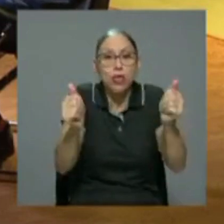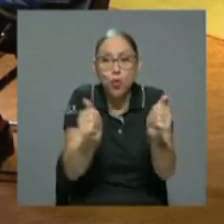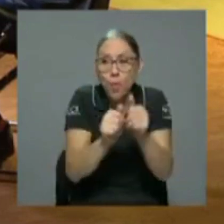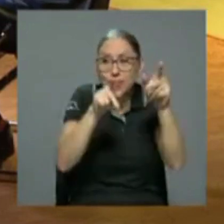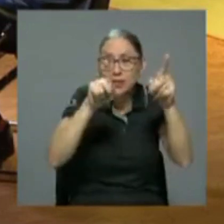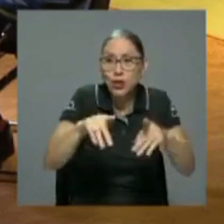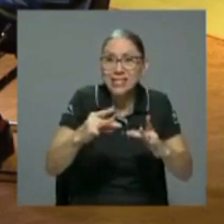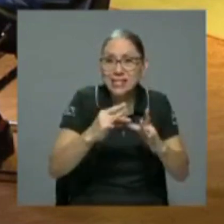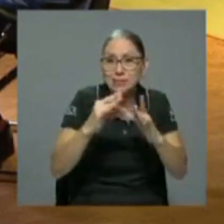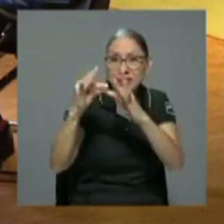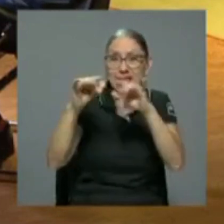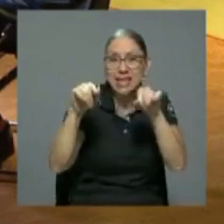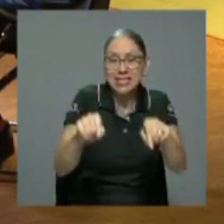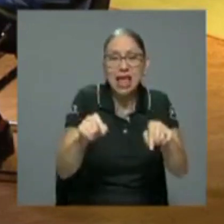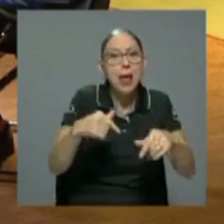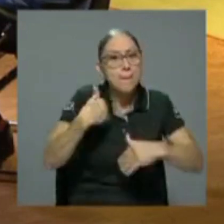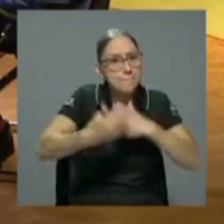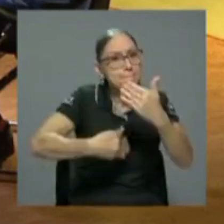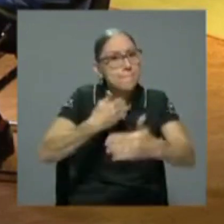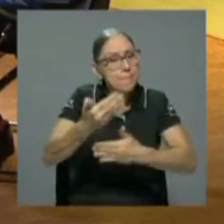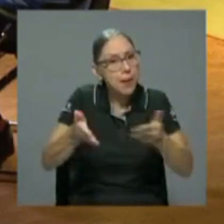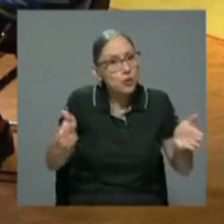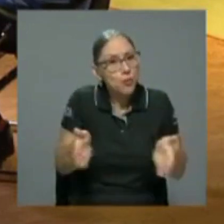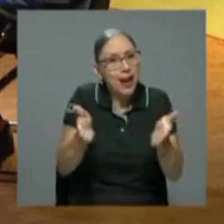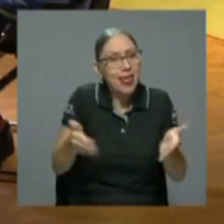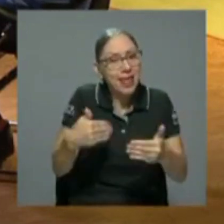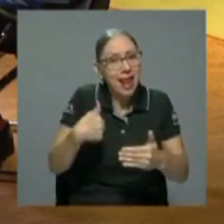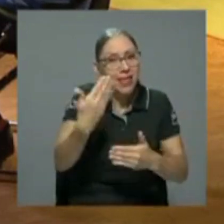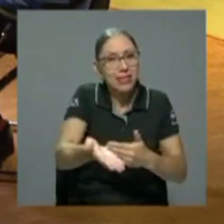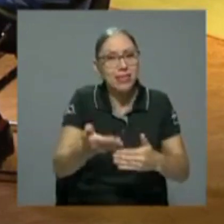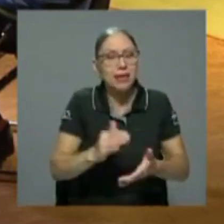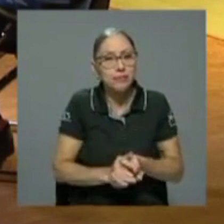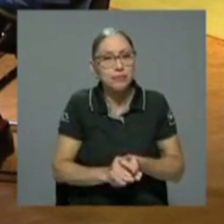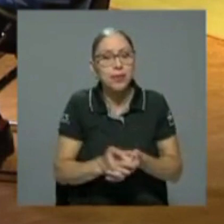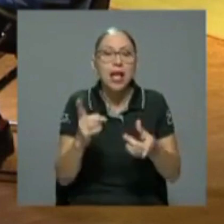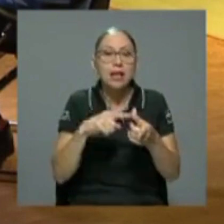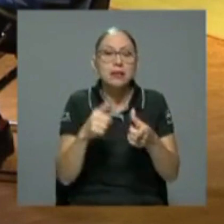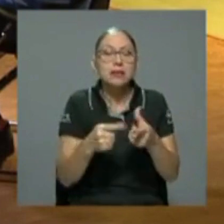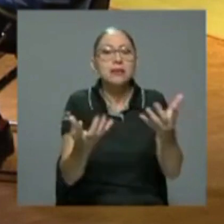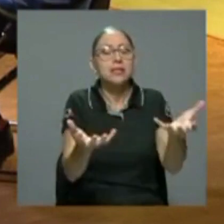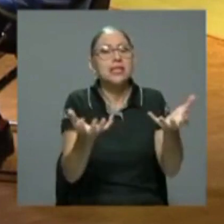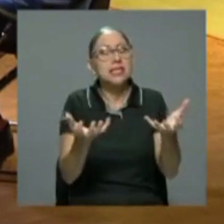para adelante. Entonces, quisiera